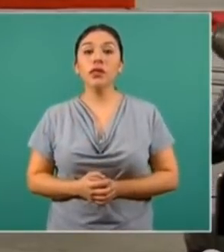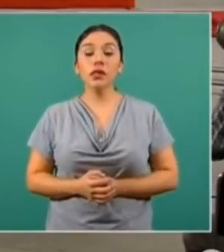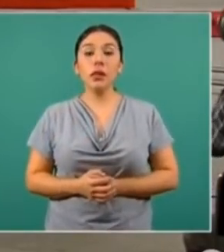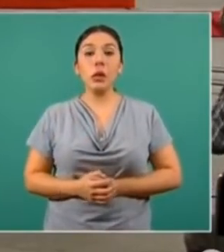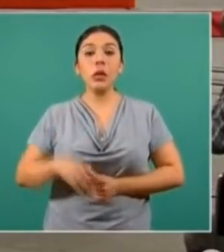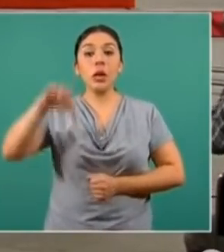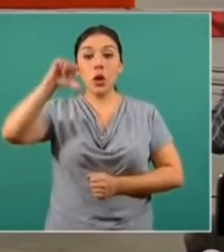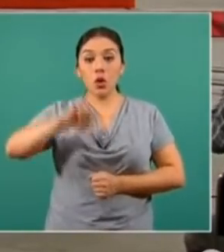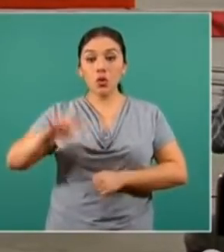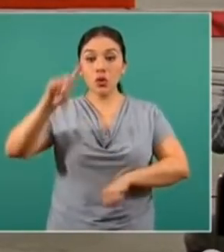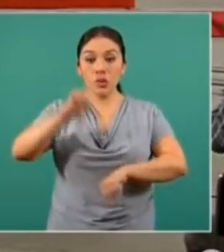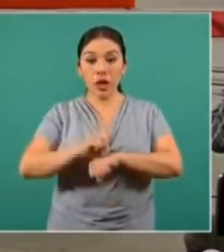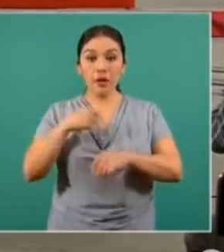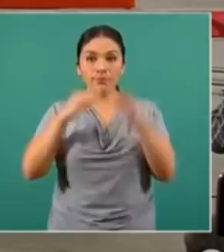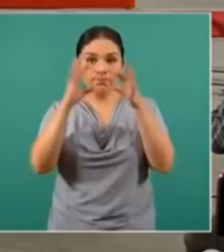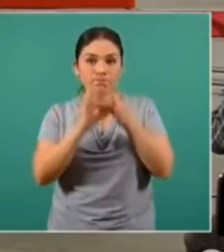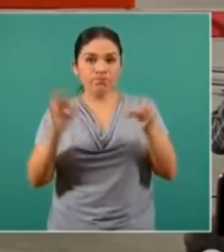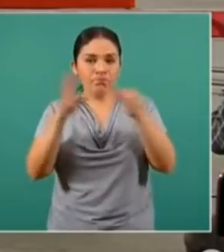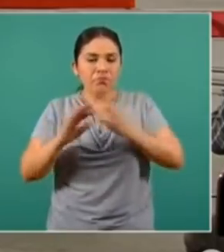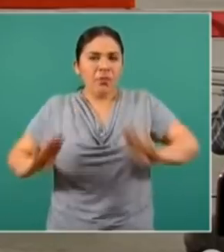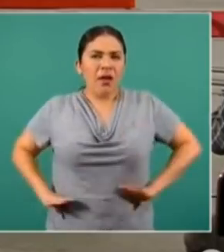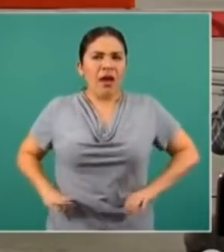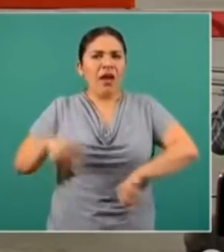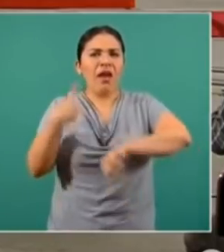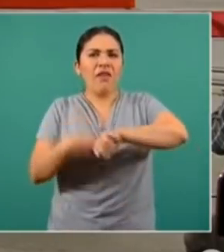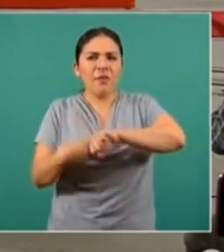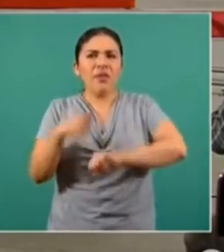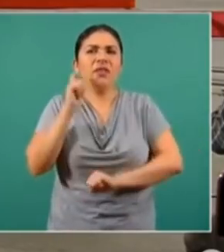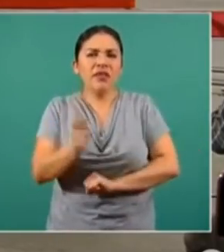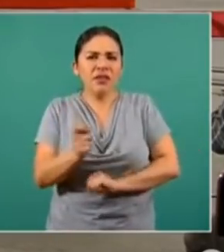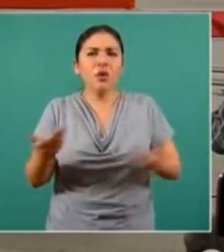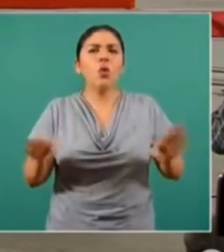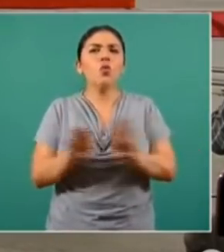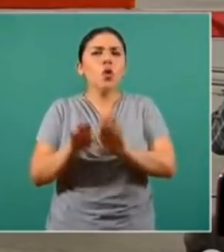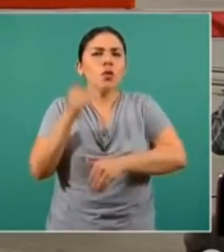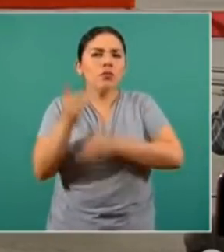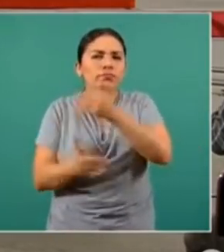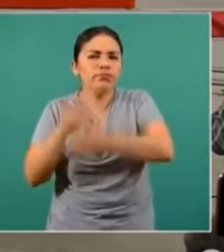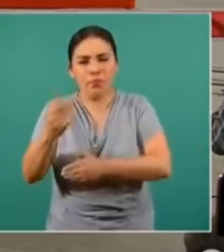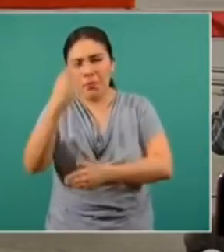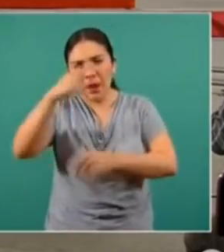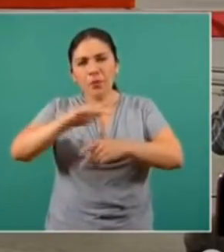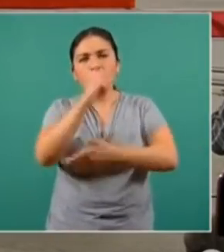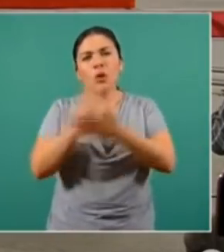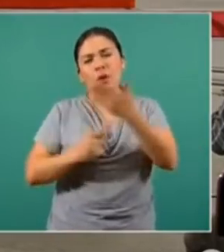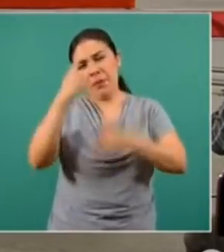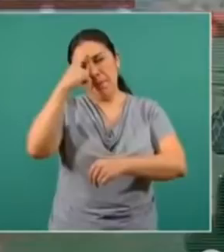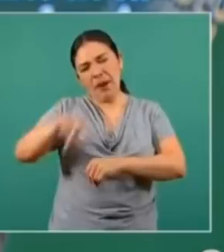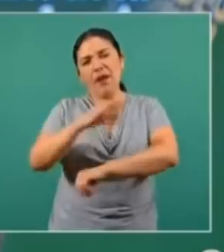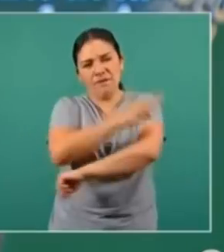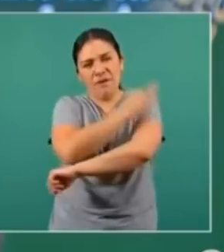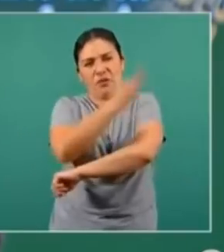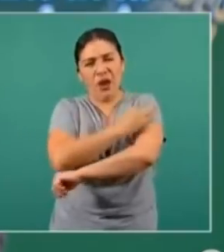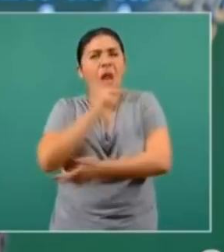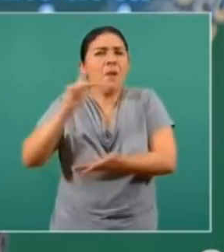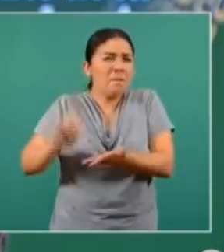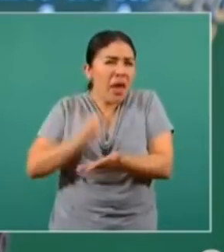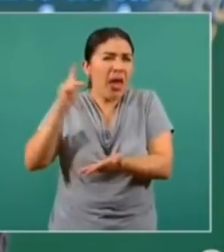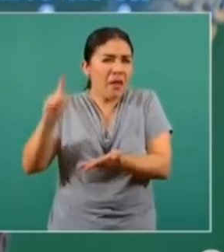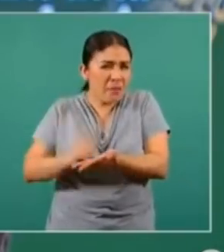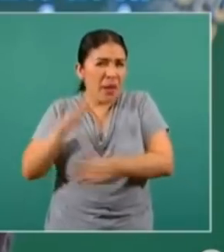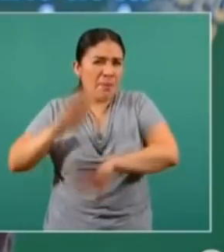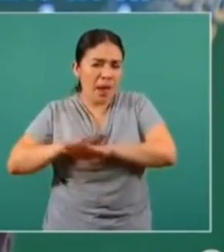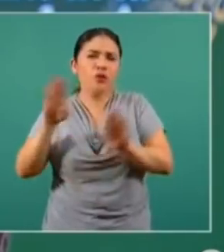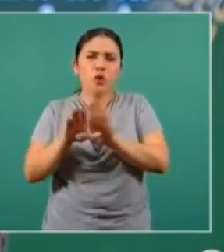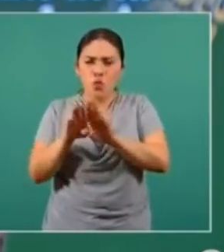Hoy vamos a comentar sobre la situación de la epidemia y sobre el avance del Programa Nacional de Vacunación. Ya nos repetiremos hoy,